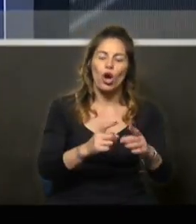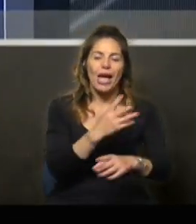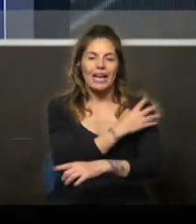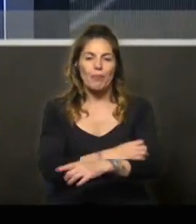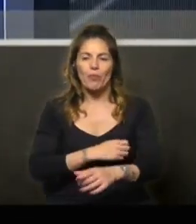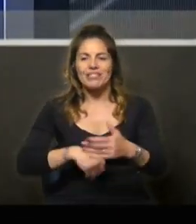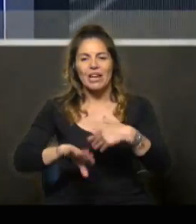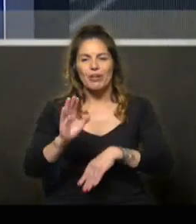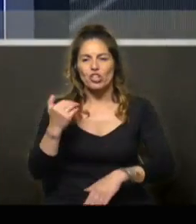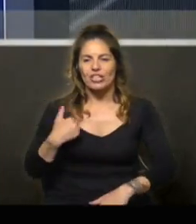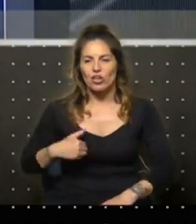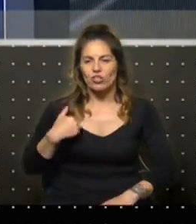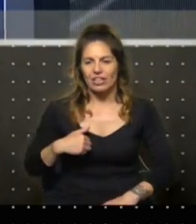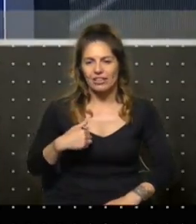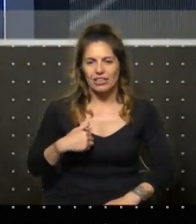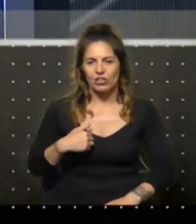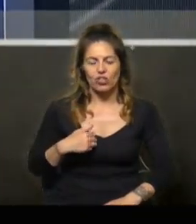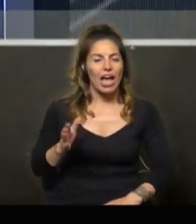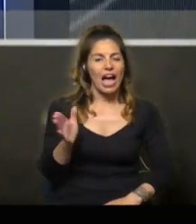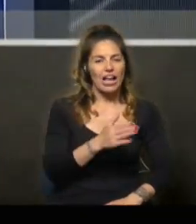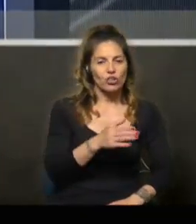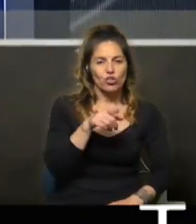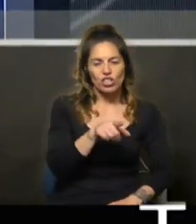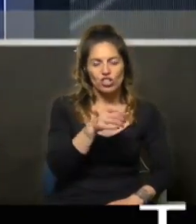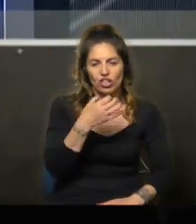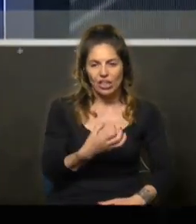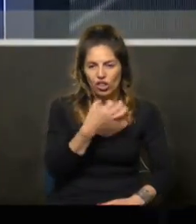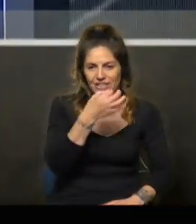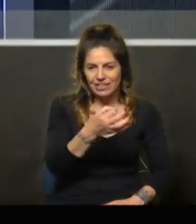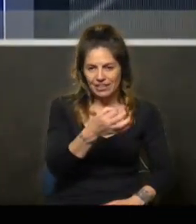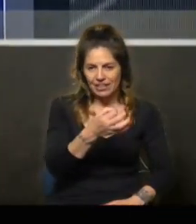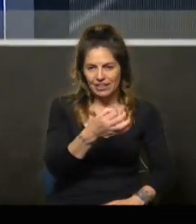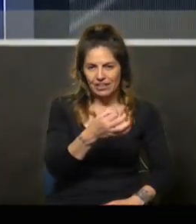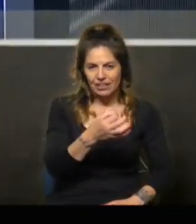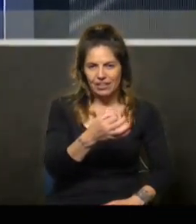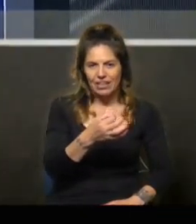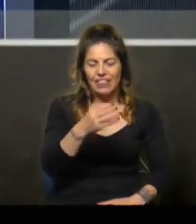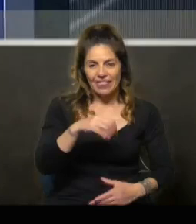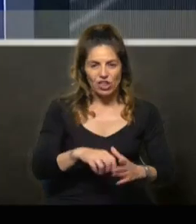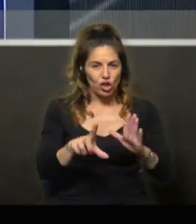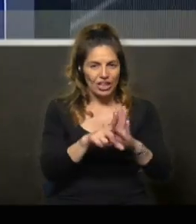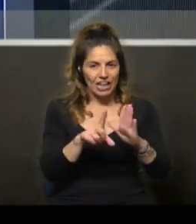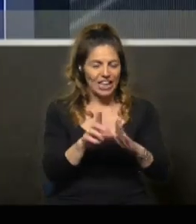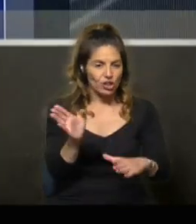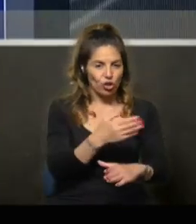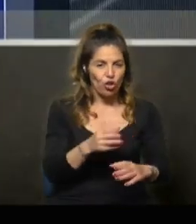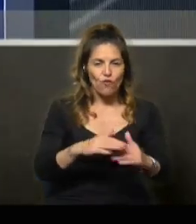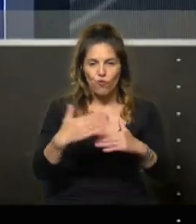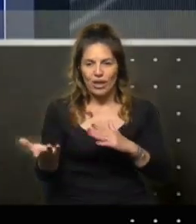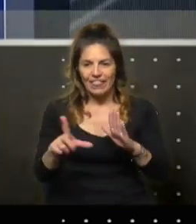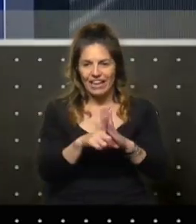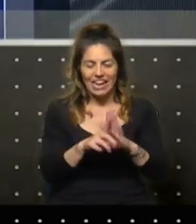mayoría de los argentinos a todos ellos quiero decirles lo siguiente dentro de la ley todo fuera de la